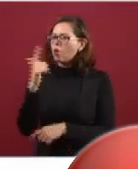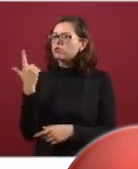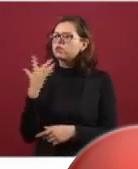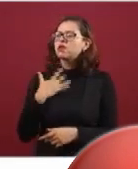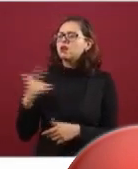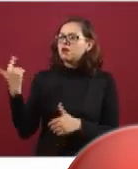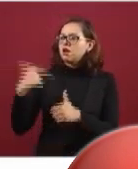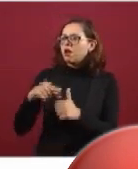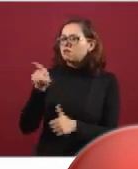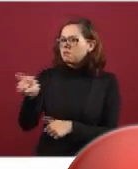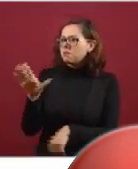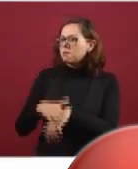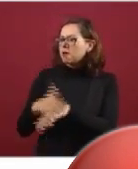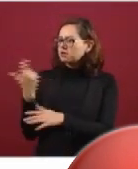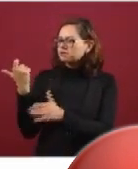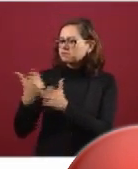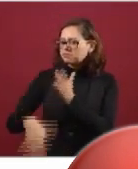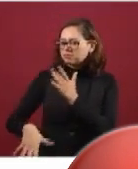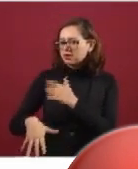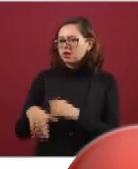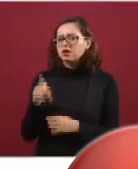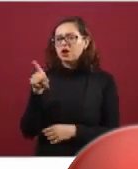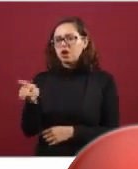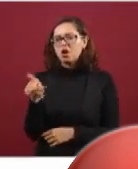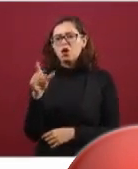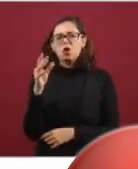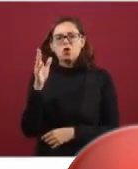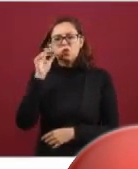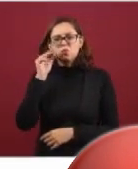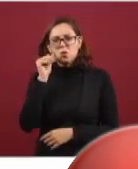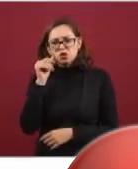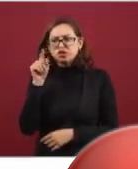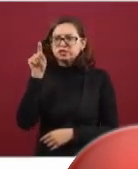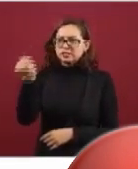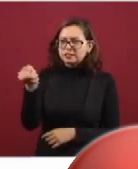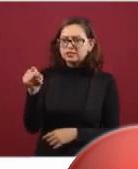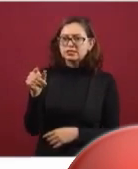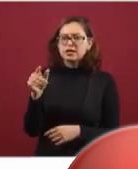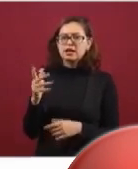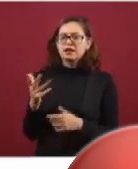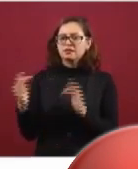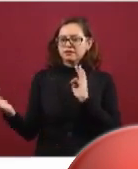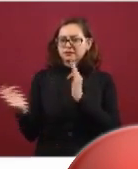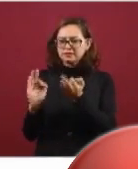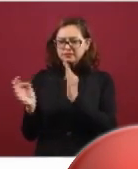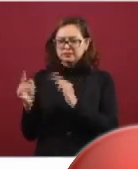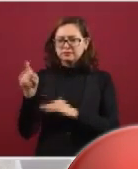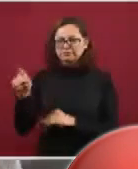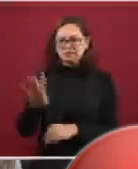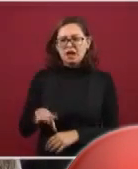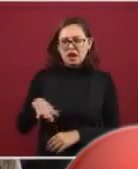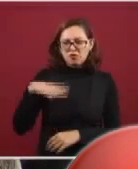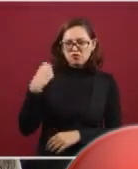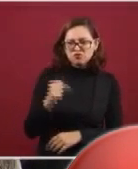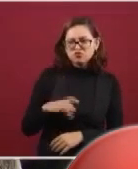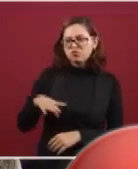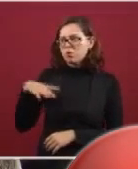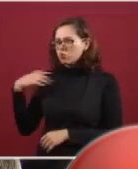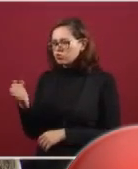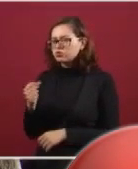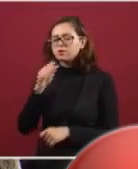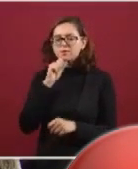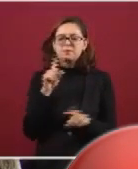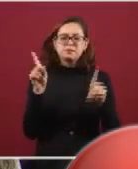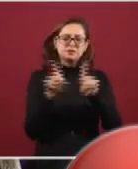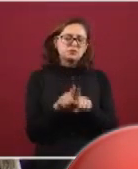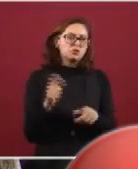algunos municipios, a Ahome, que es Los Mochis, que lo está poniendo en el mapa por abusivos, porque tiene ese margen tan